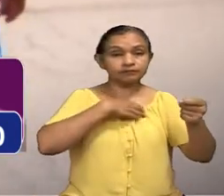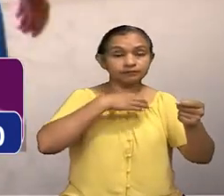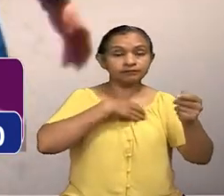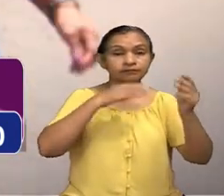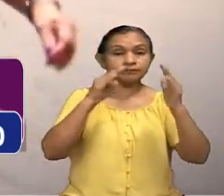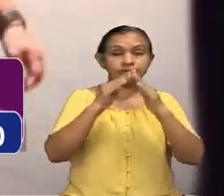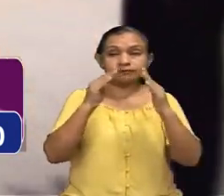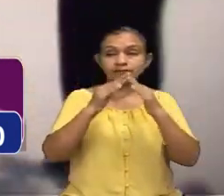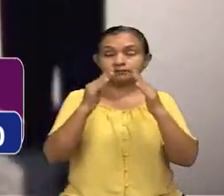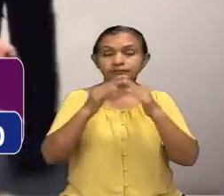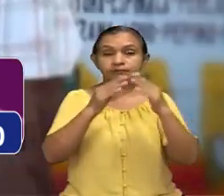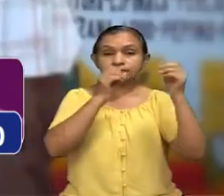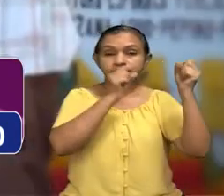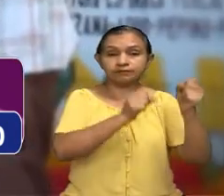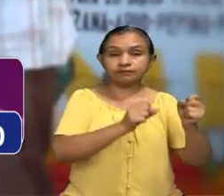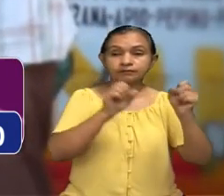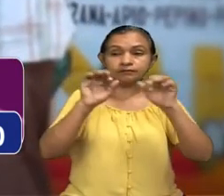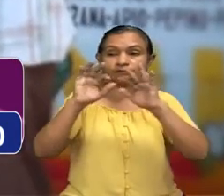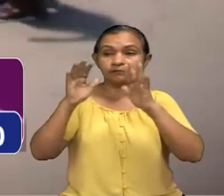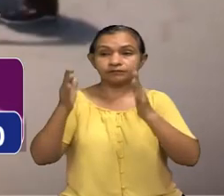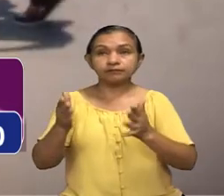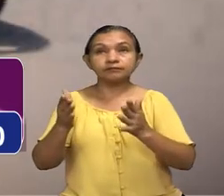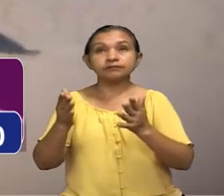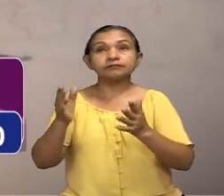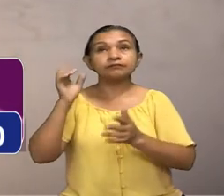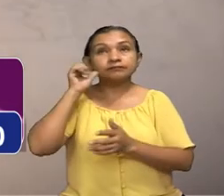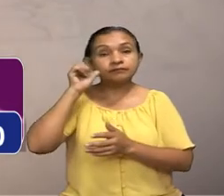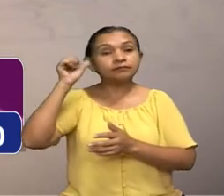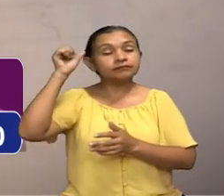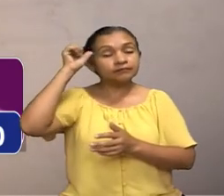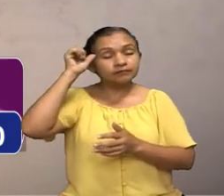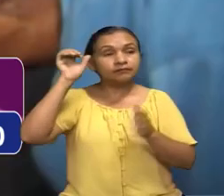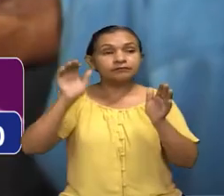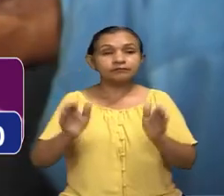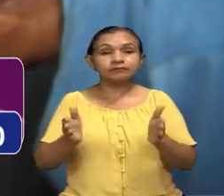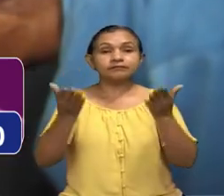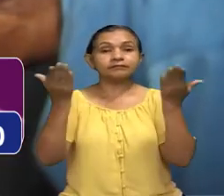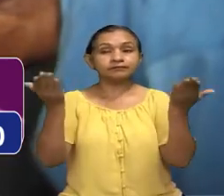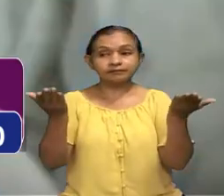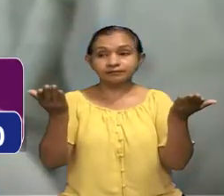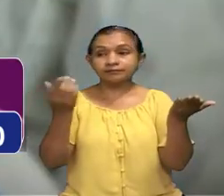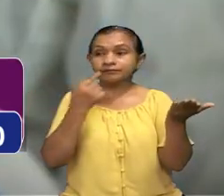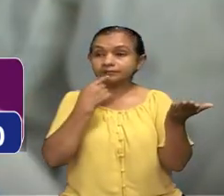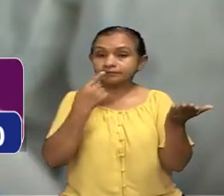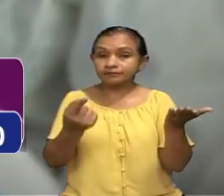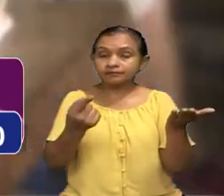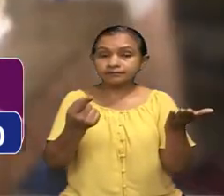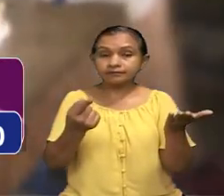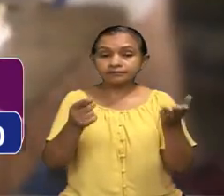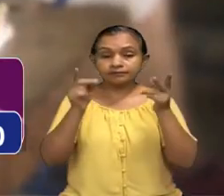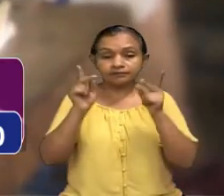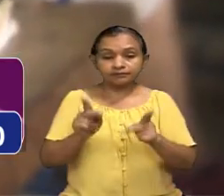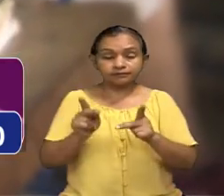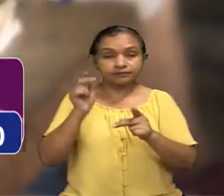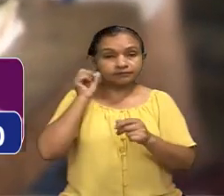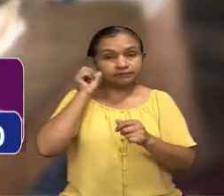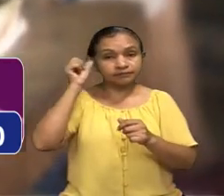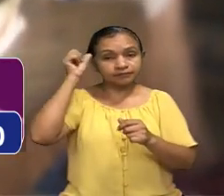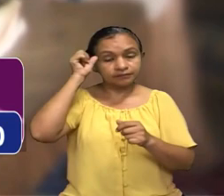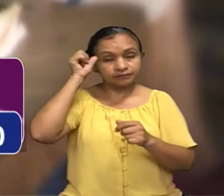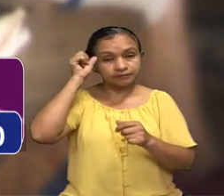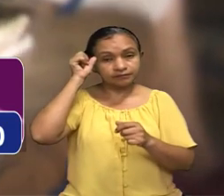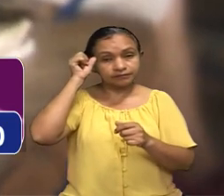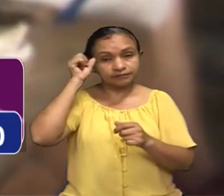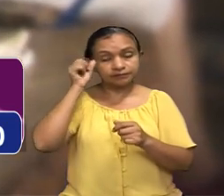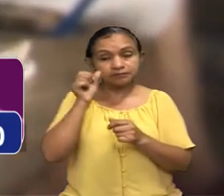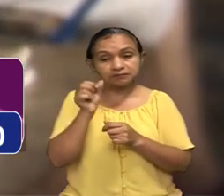a hombres y mujeres adultas mayores. Es decir, ser una persona adulta mayor no es una